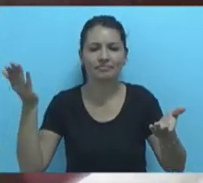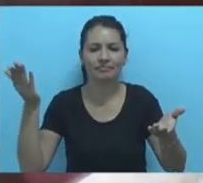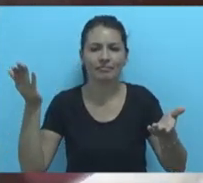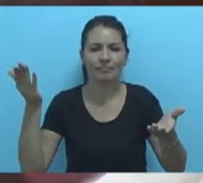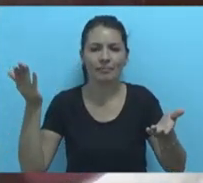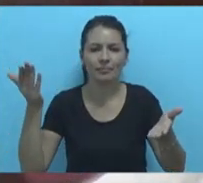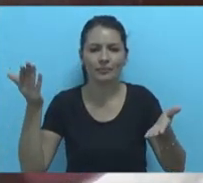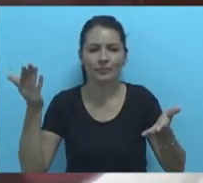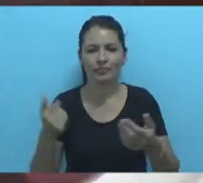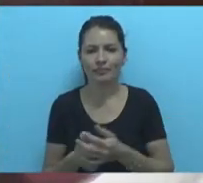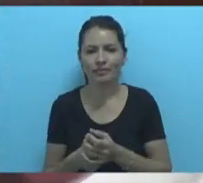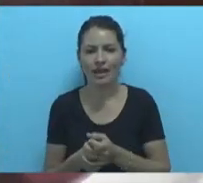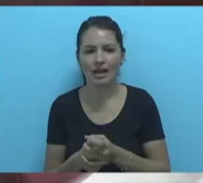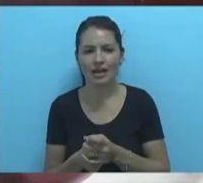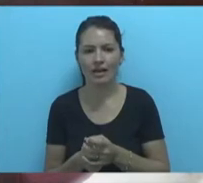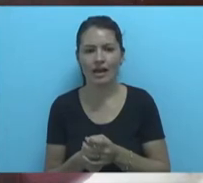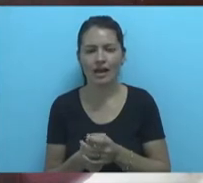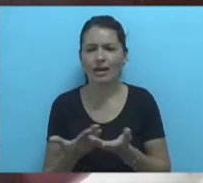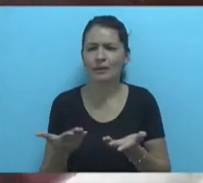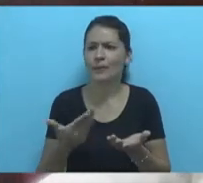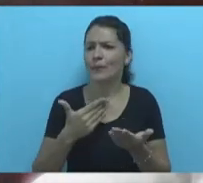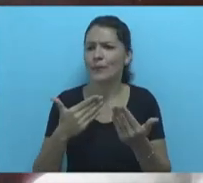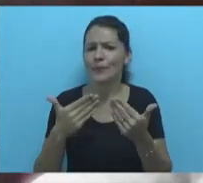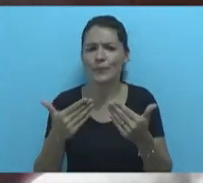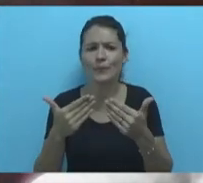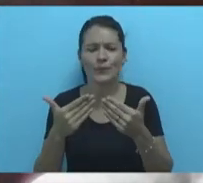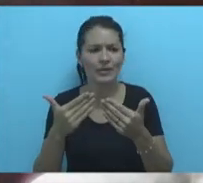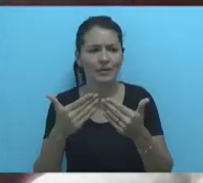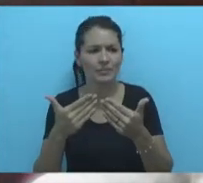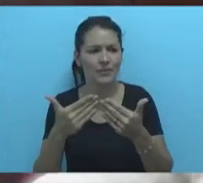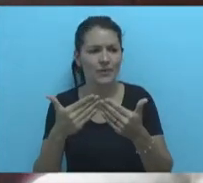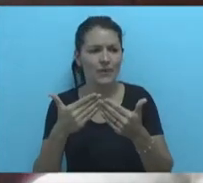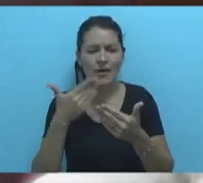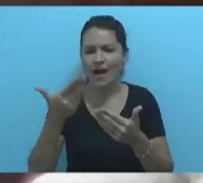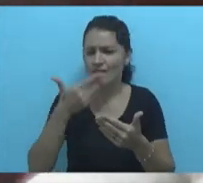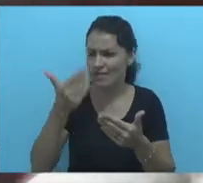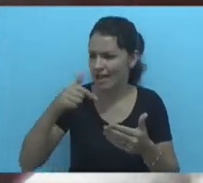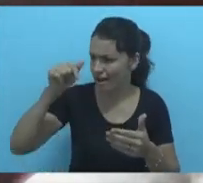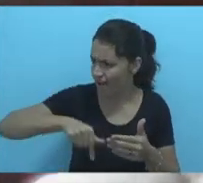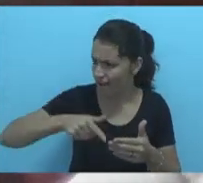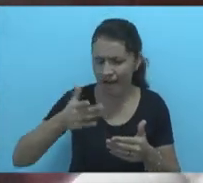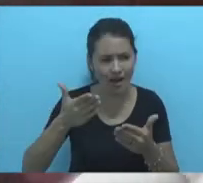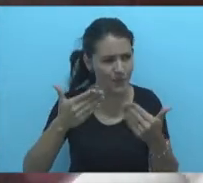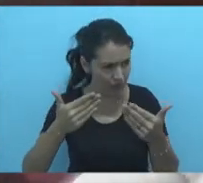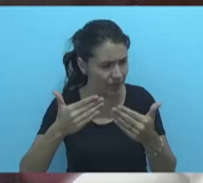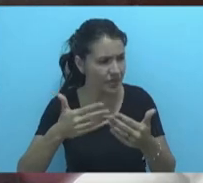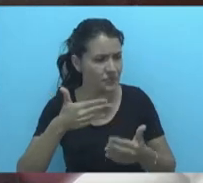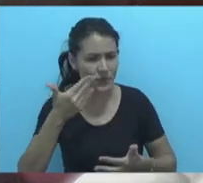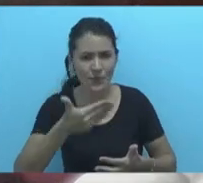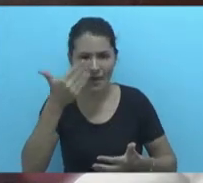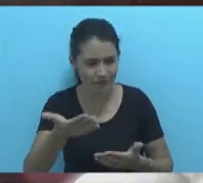que se puede decir, algunas correcciones hicieron, pero que se puede decir cualquier cosa en esta Cámara.